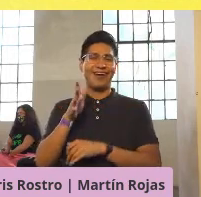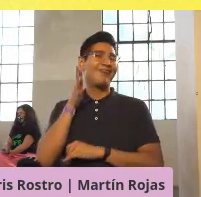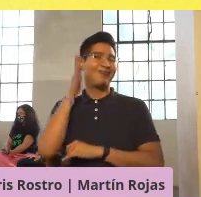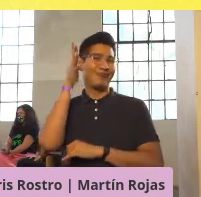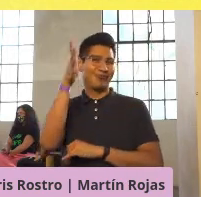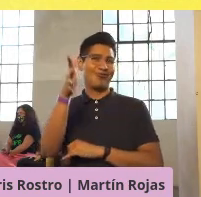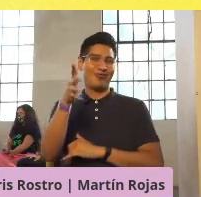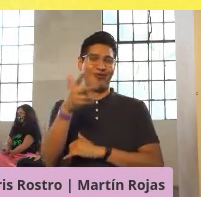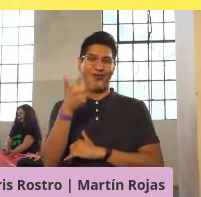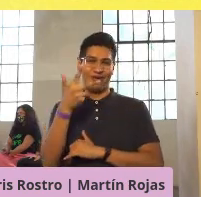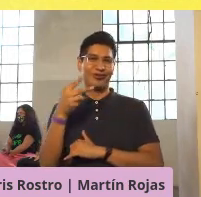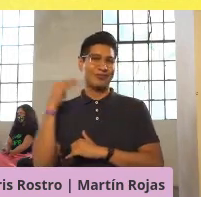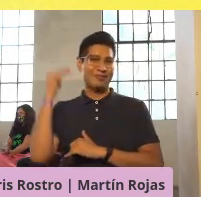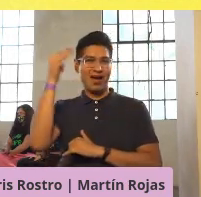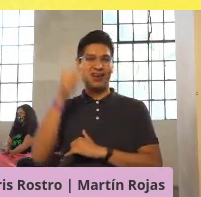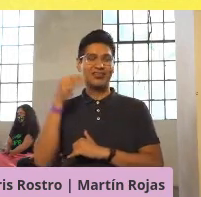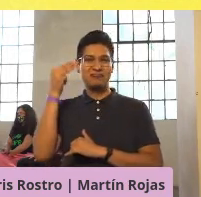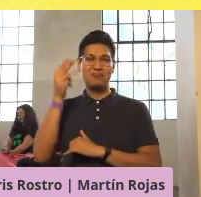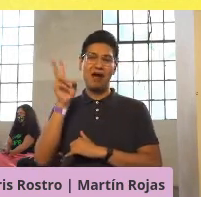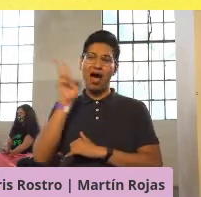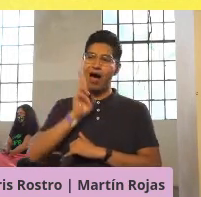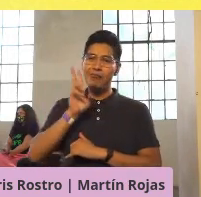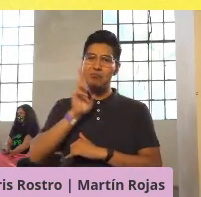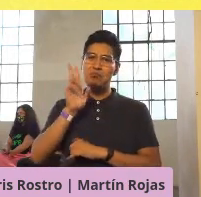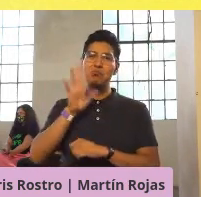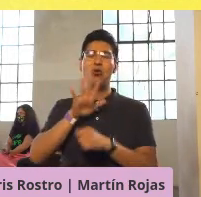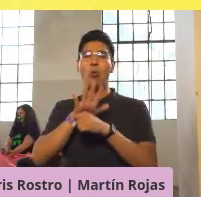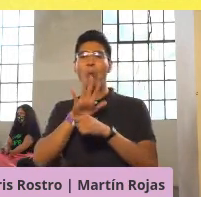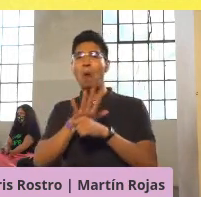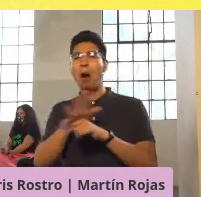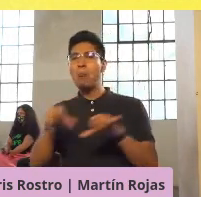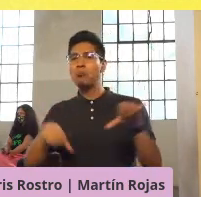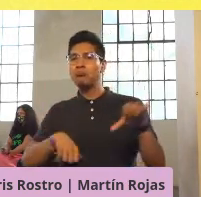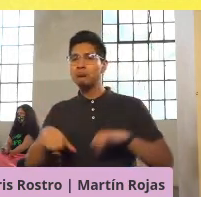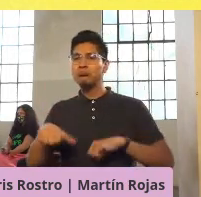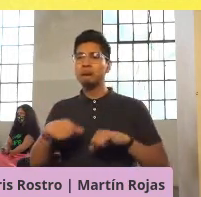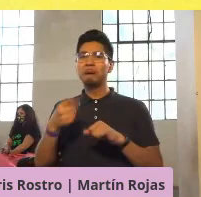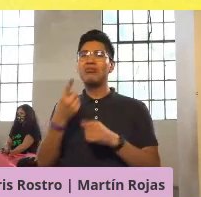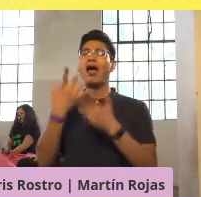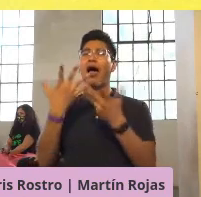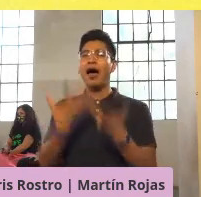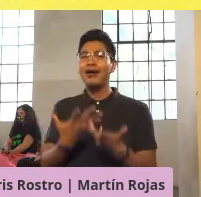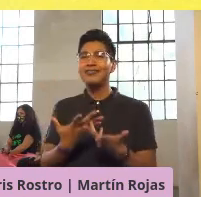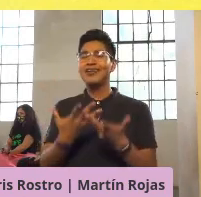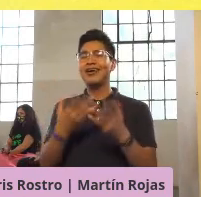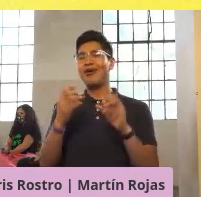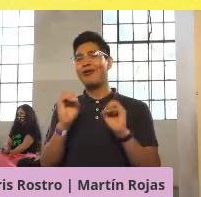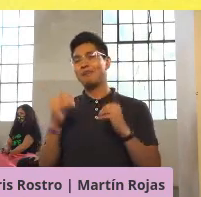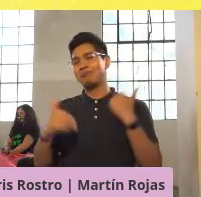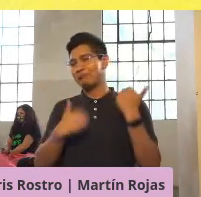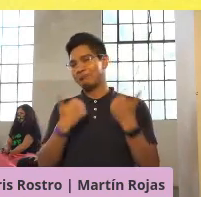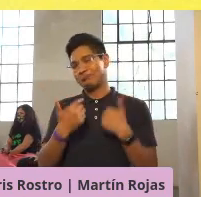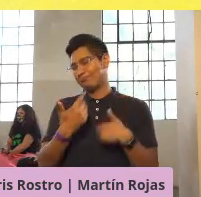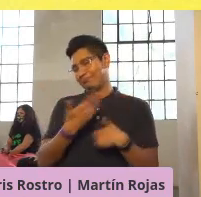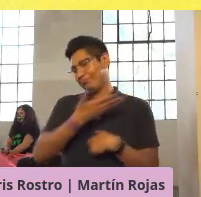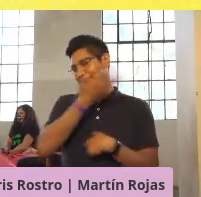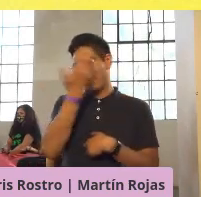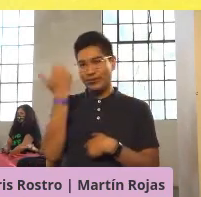para saber qué otra activación y bombita nos vamos a sacar. O sea, por ahí ya lo empezamos a cotorrear. Pero